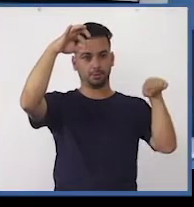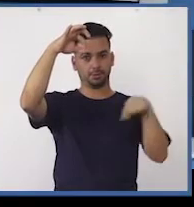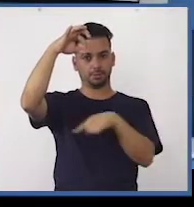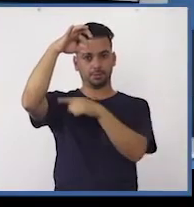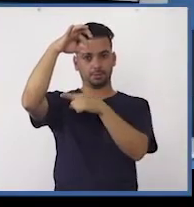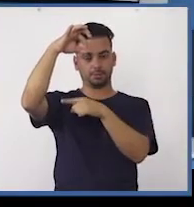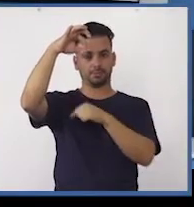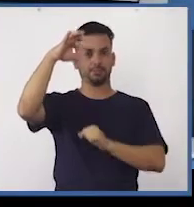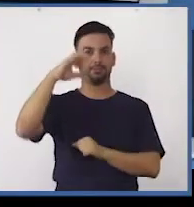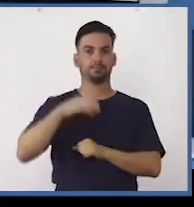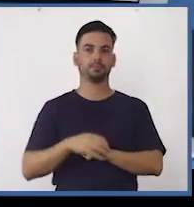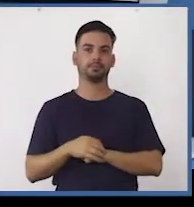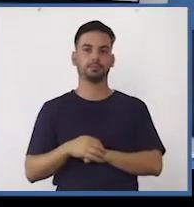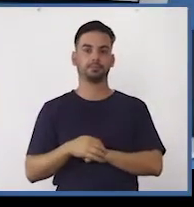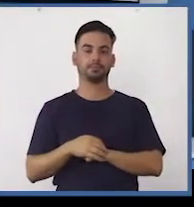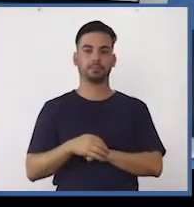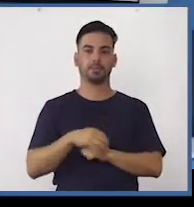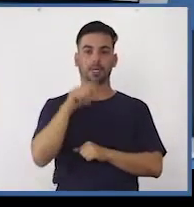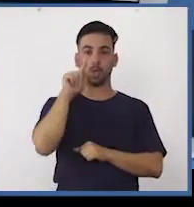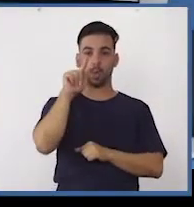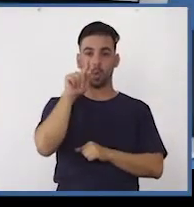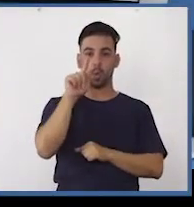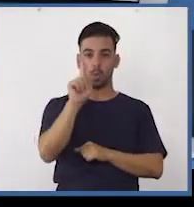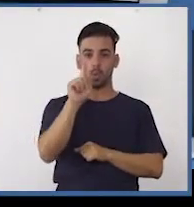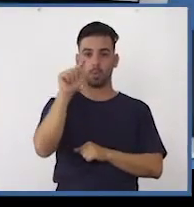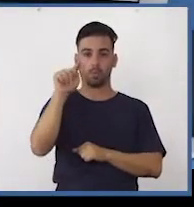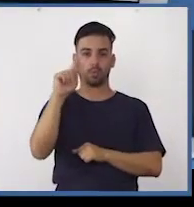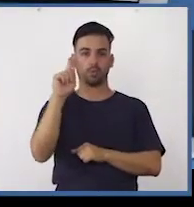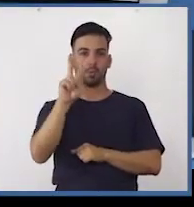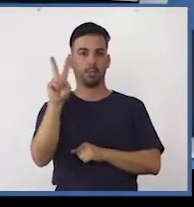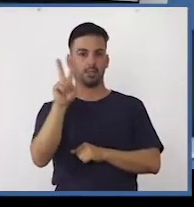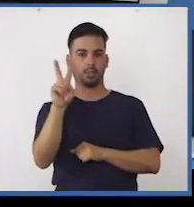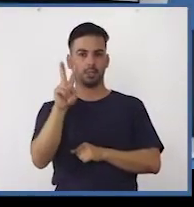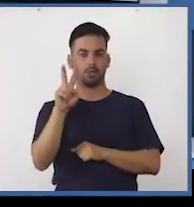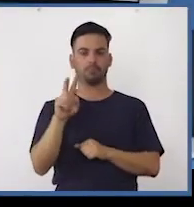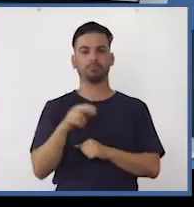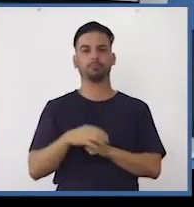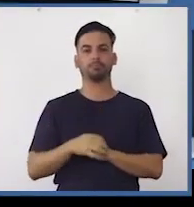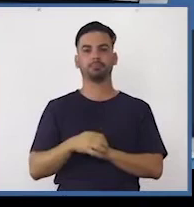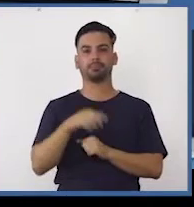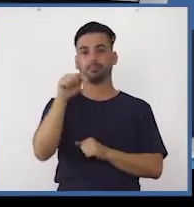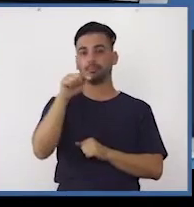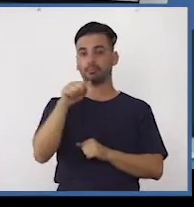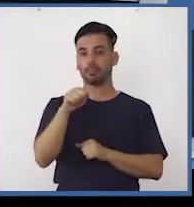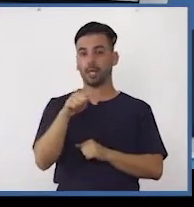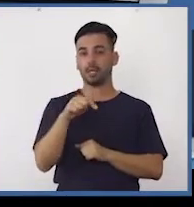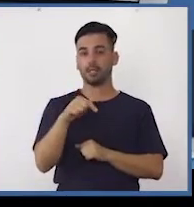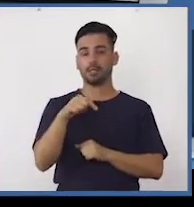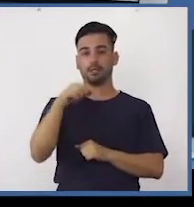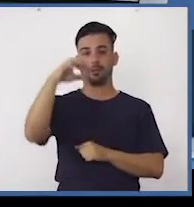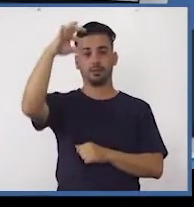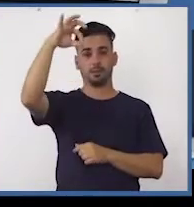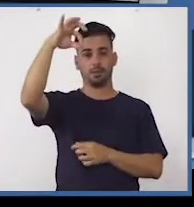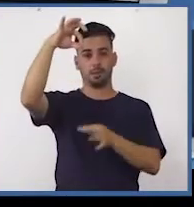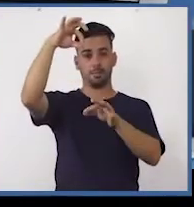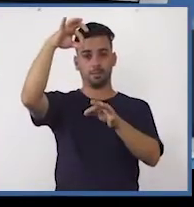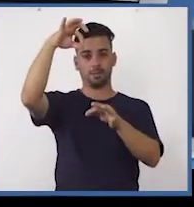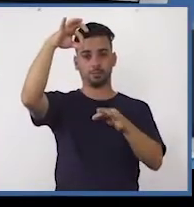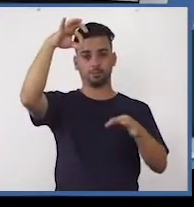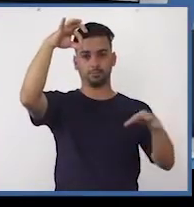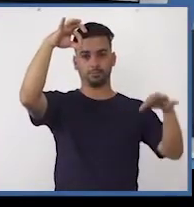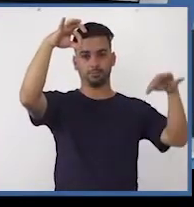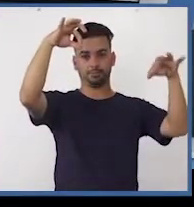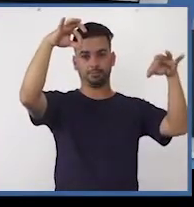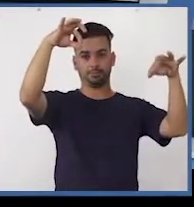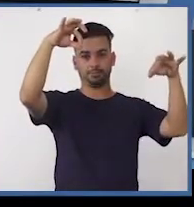que comenzamos, con el 1.22, con el péndulo. ¿De verdad? Por lo tanto, cuando yo tengo ese péndulo, lo saco de su posición de